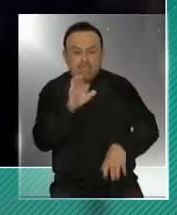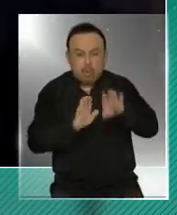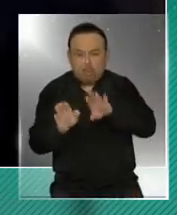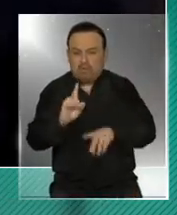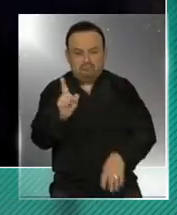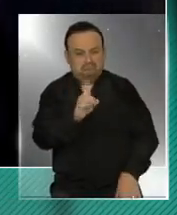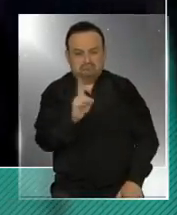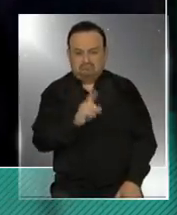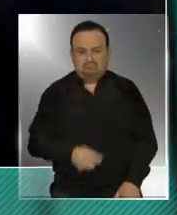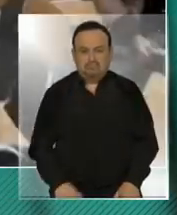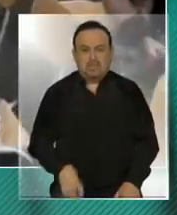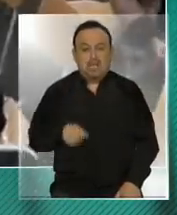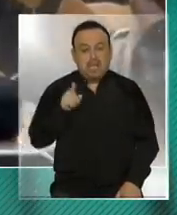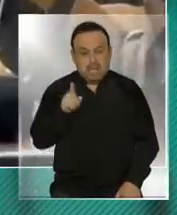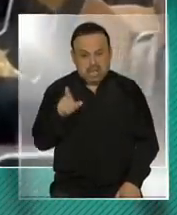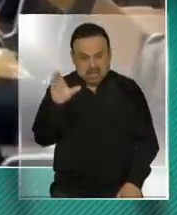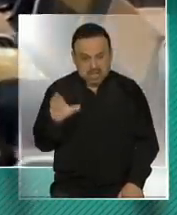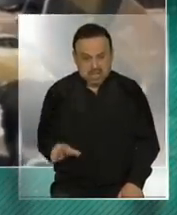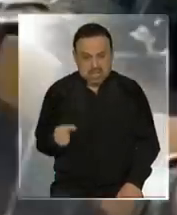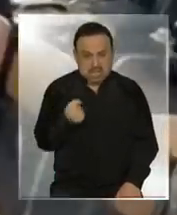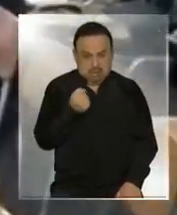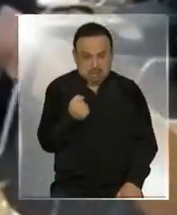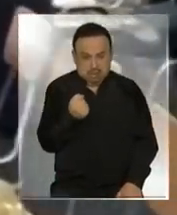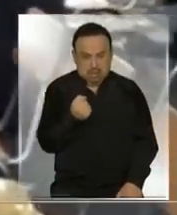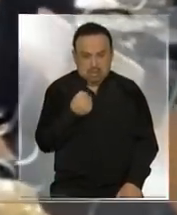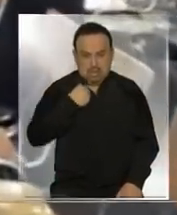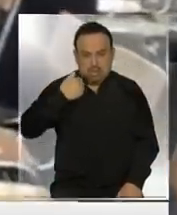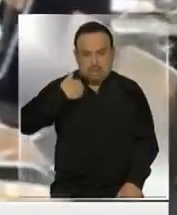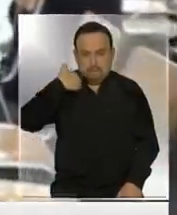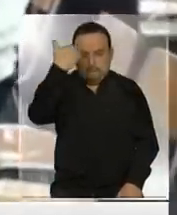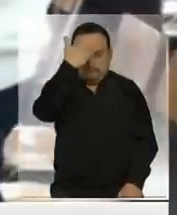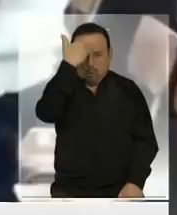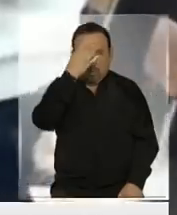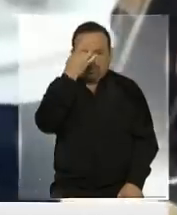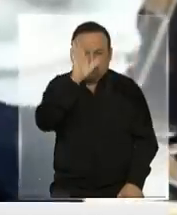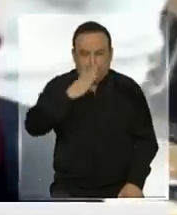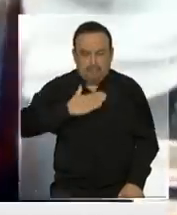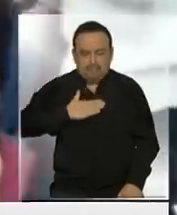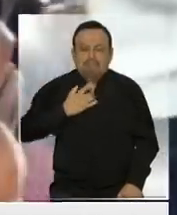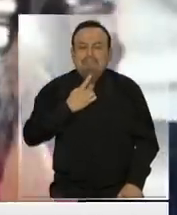contrario es una egoísta que está pensando en sus propios intereses